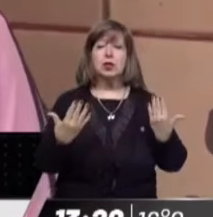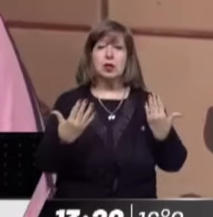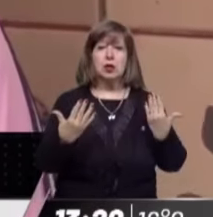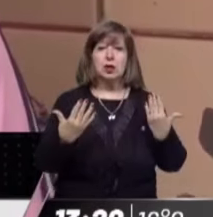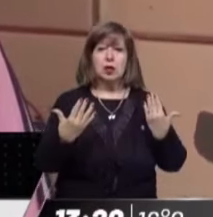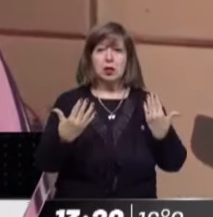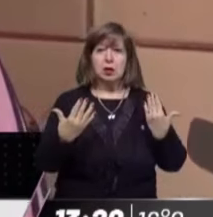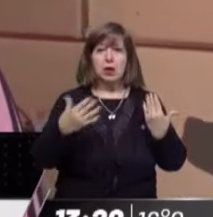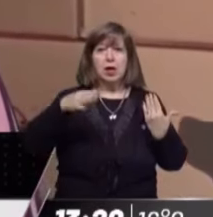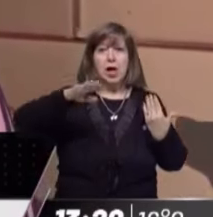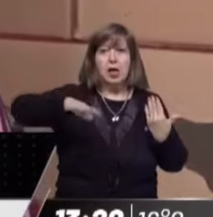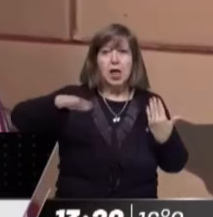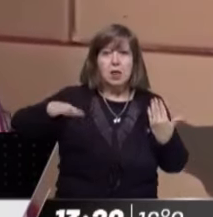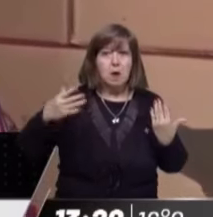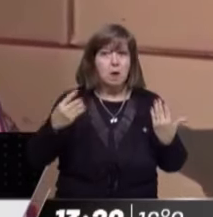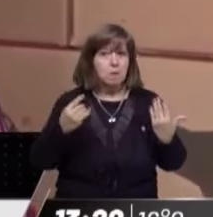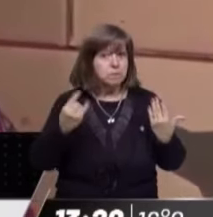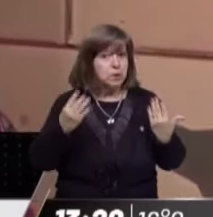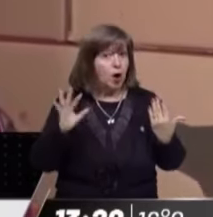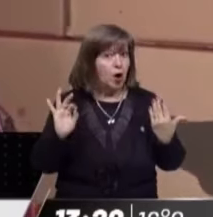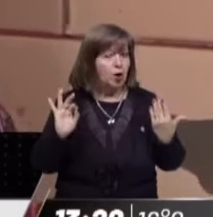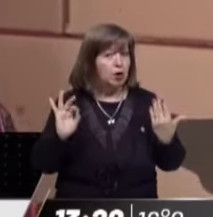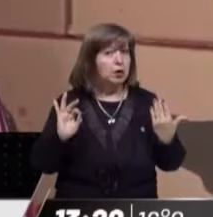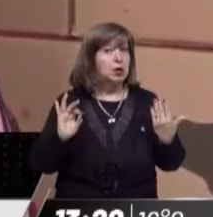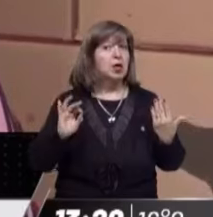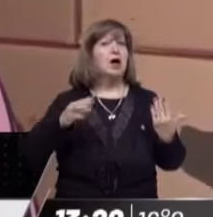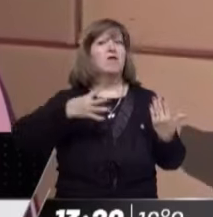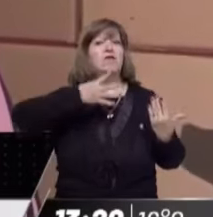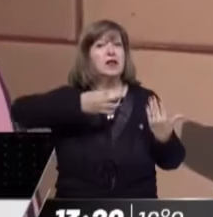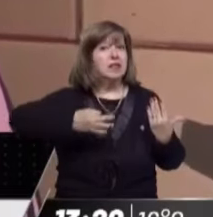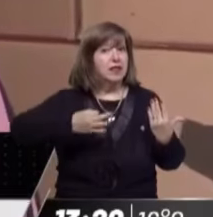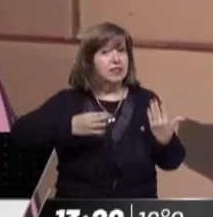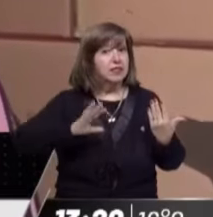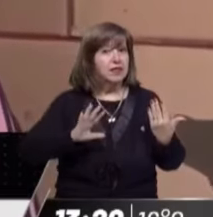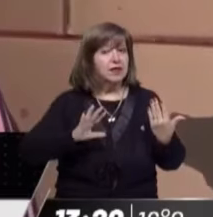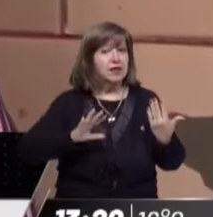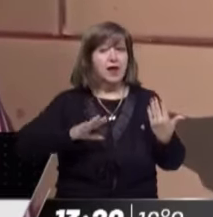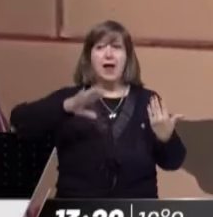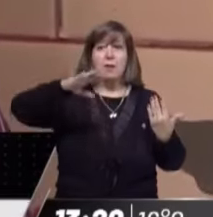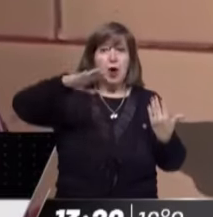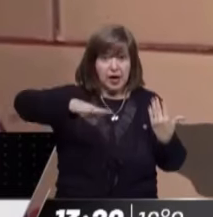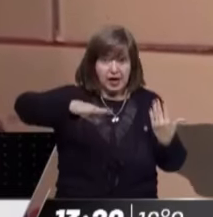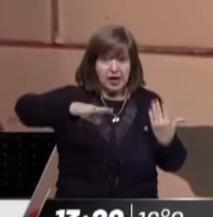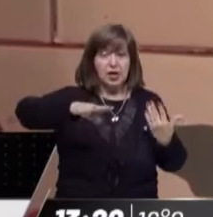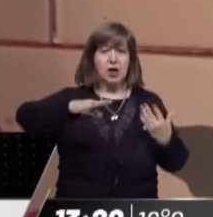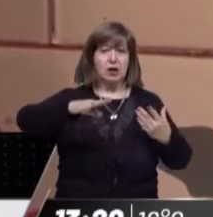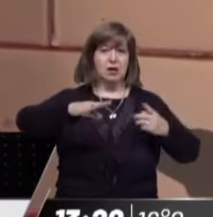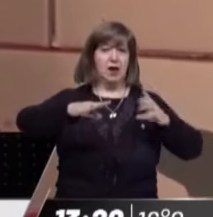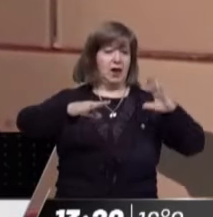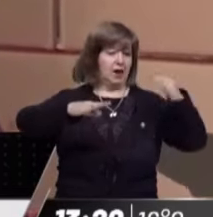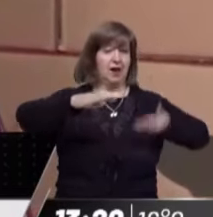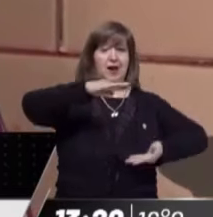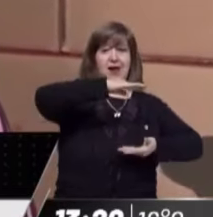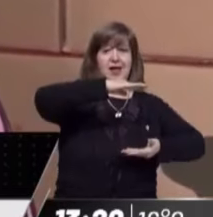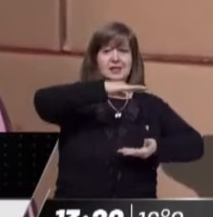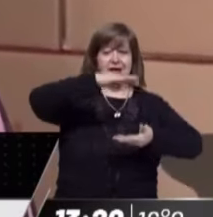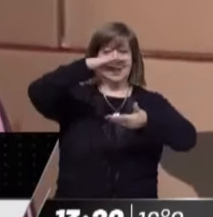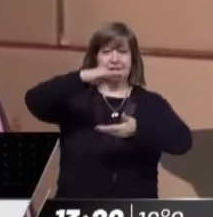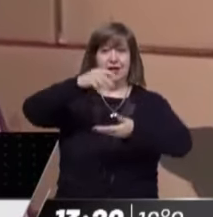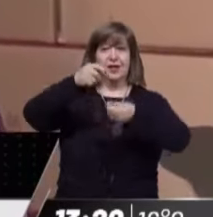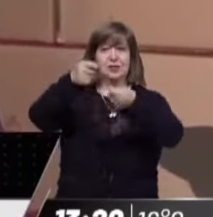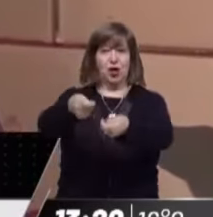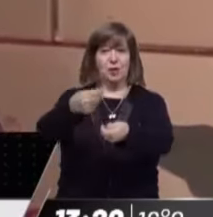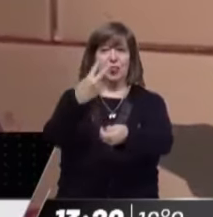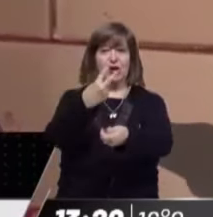niño exista el niño esté y darle en realidad al niño eh que que lo necesita